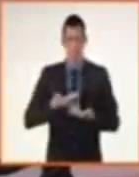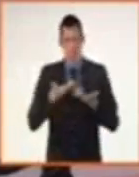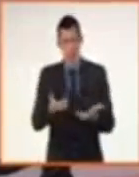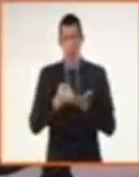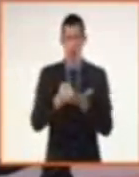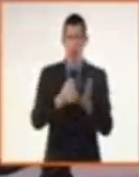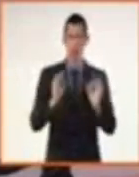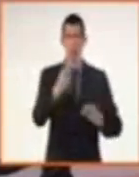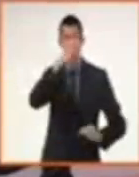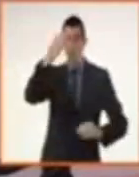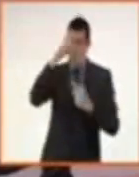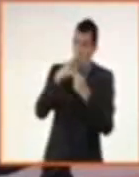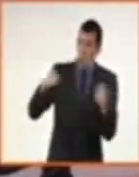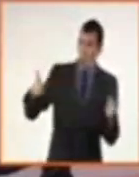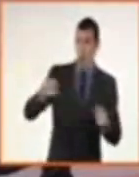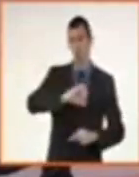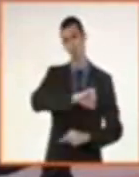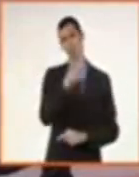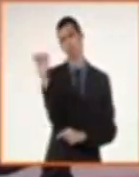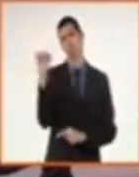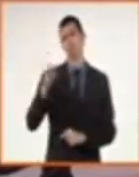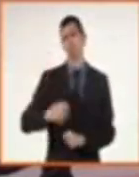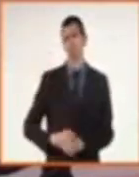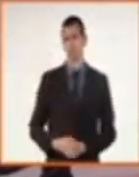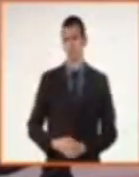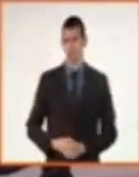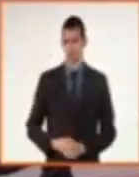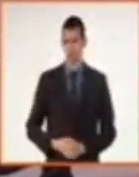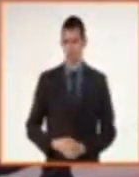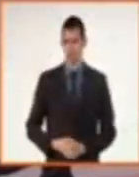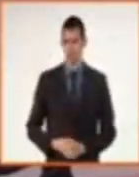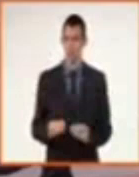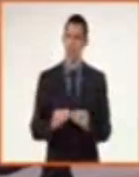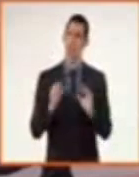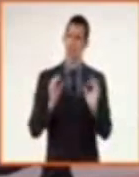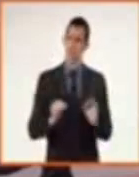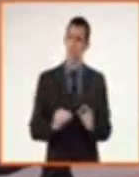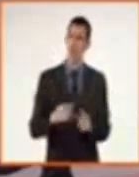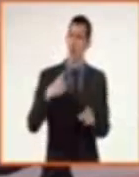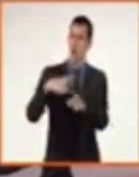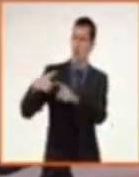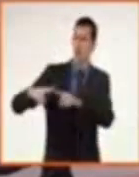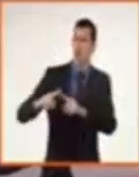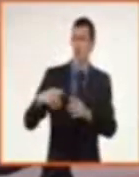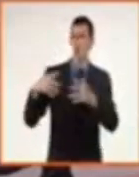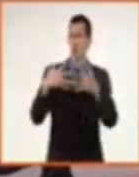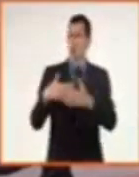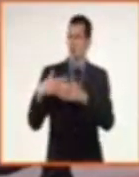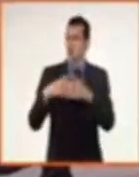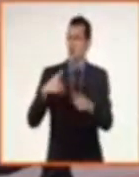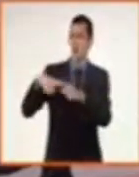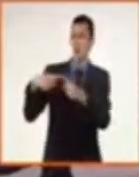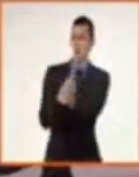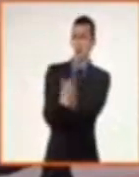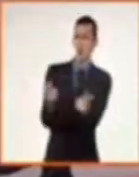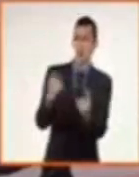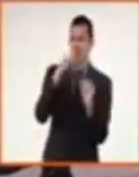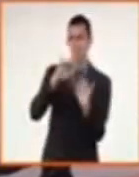reflejado nuestro pueblo. Y frente a los adversarios, pues la respuesta ha sido esa, no